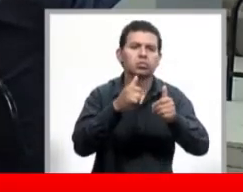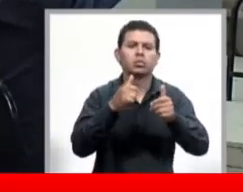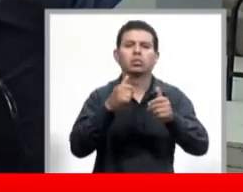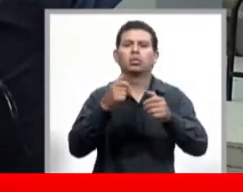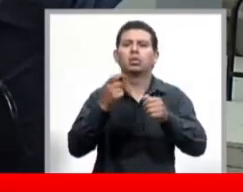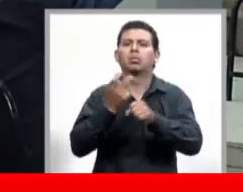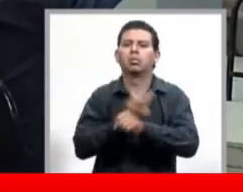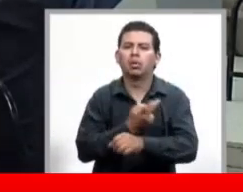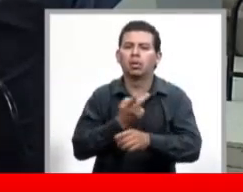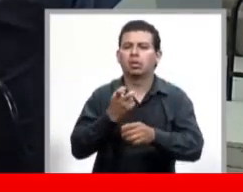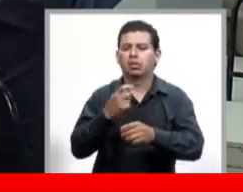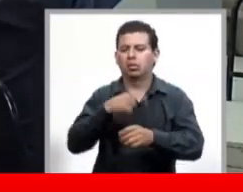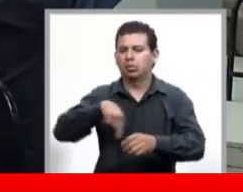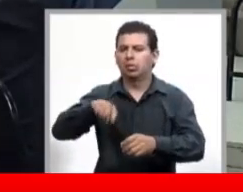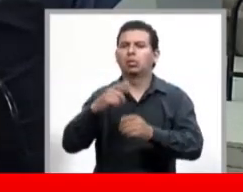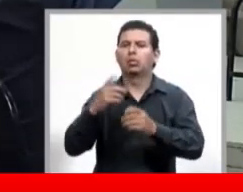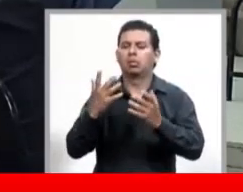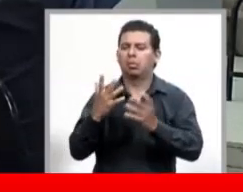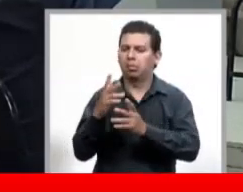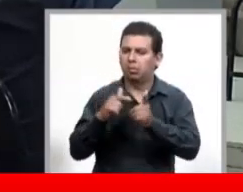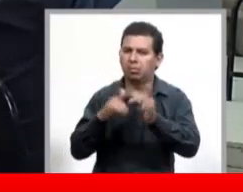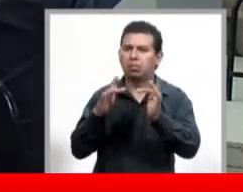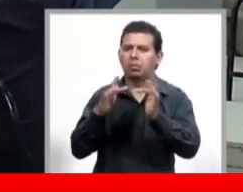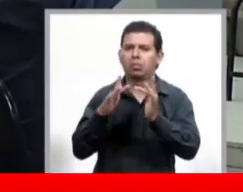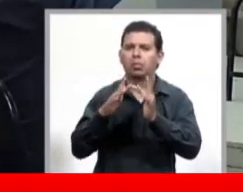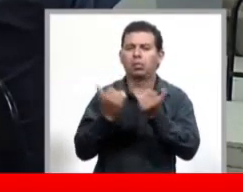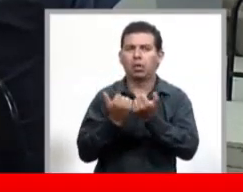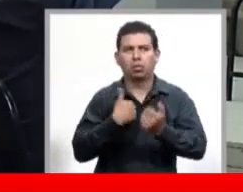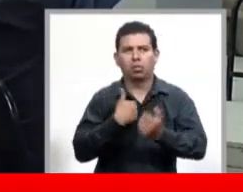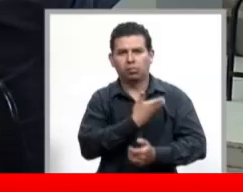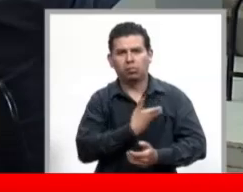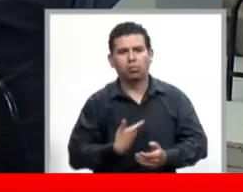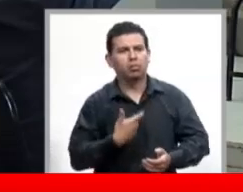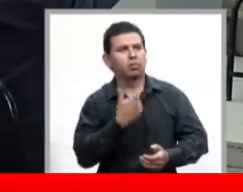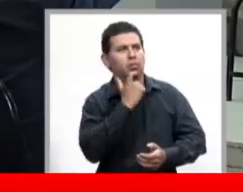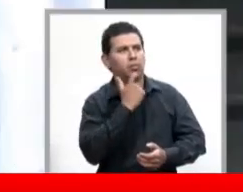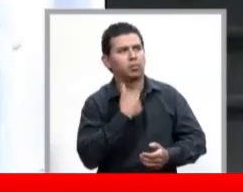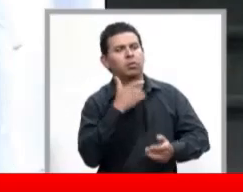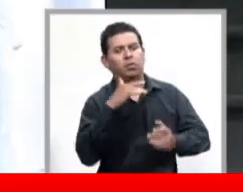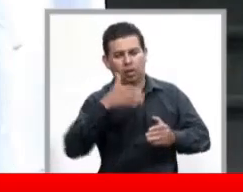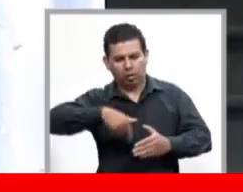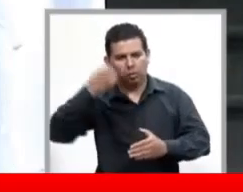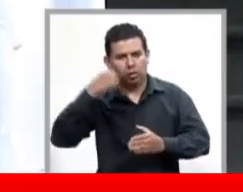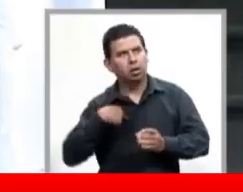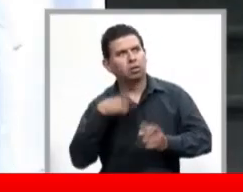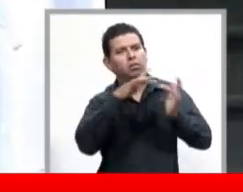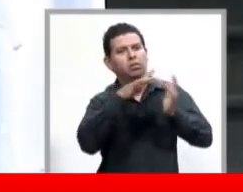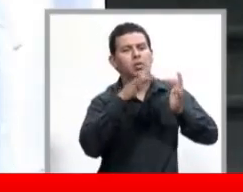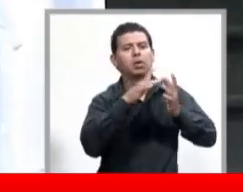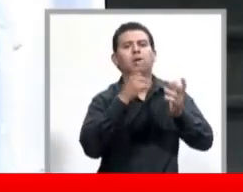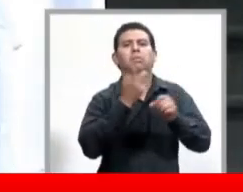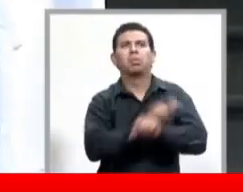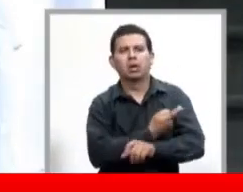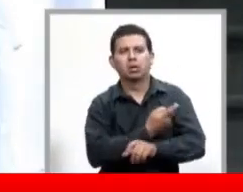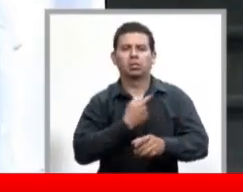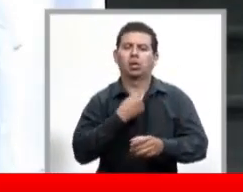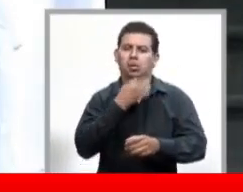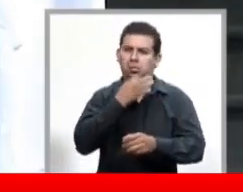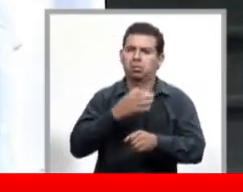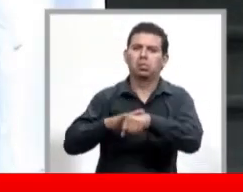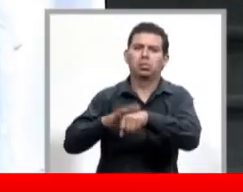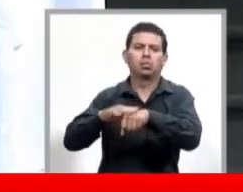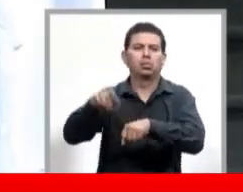tengo una gran coordinación con el presidente Andrés Manuel López Obrador y desde aquí mando una invitación abierta